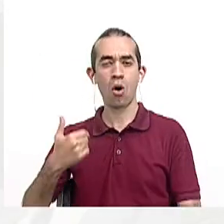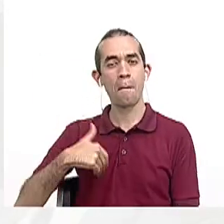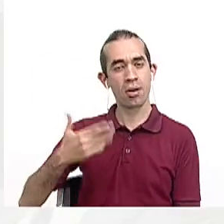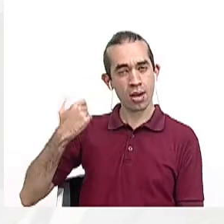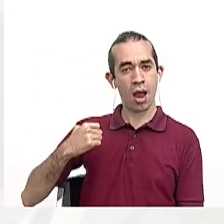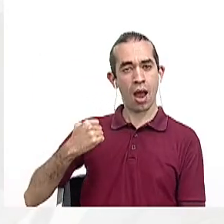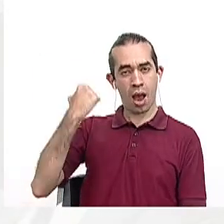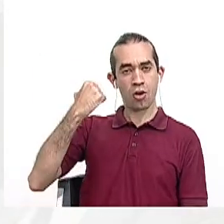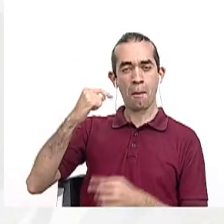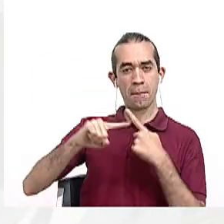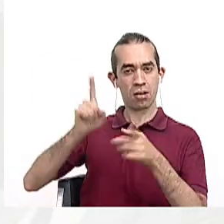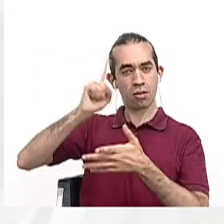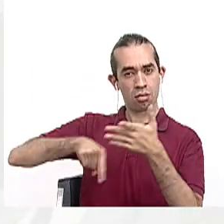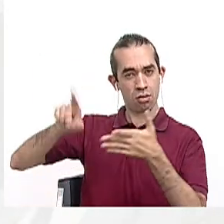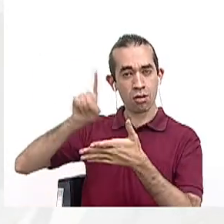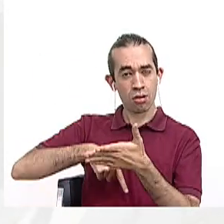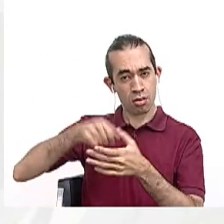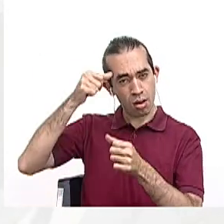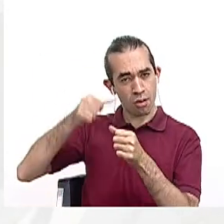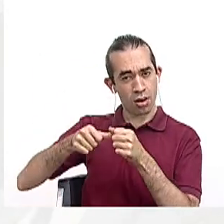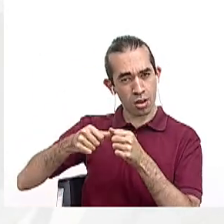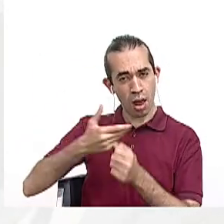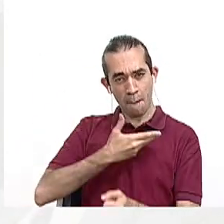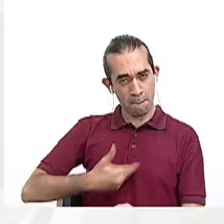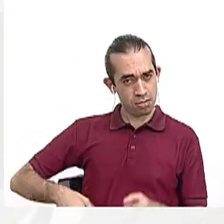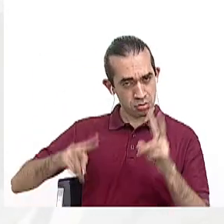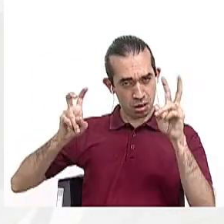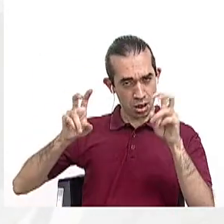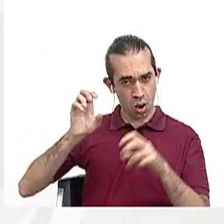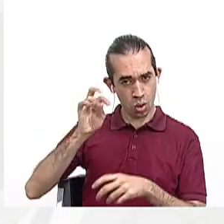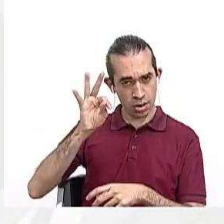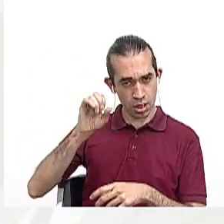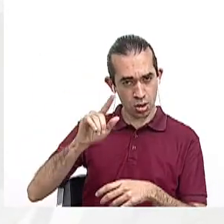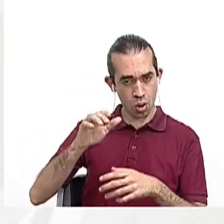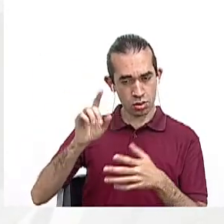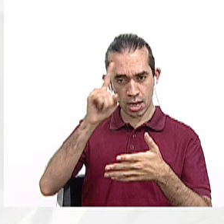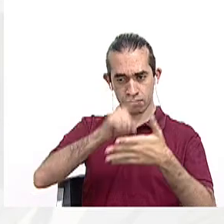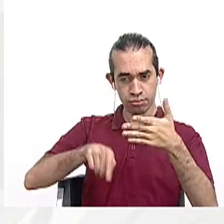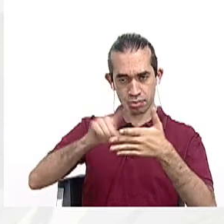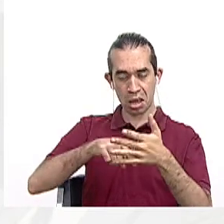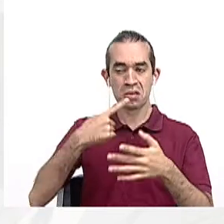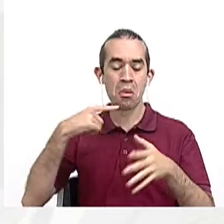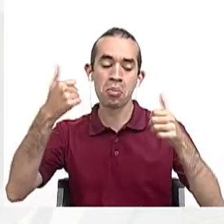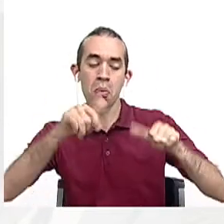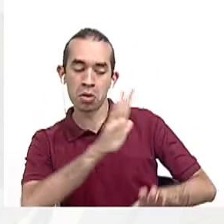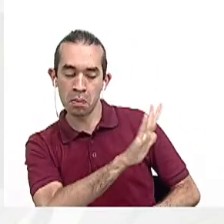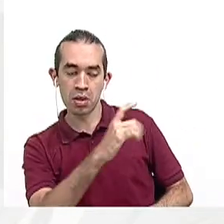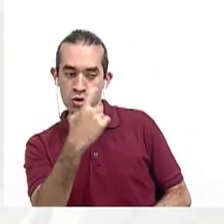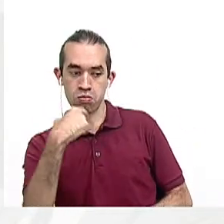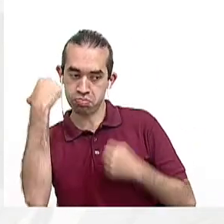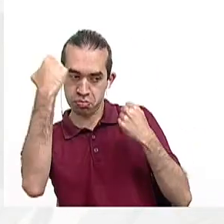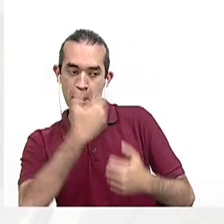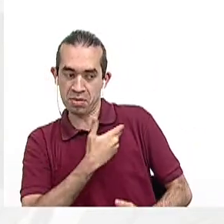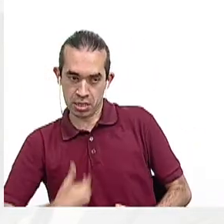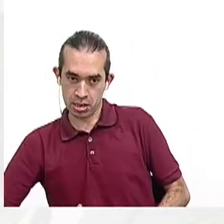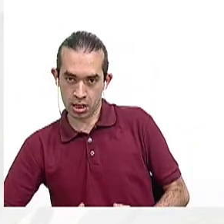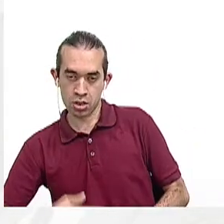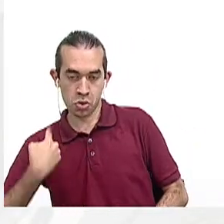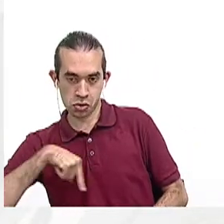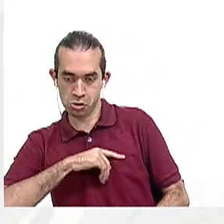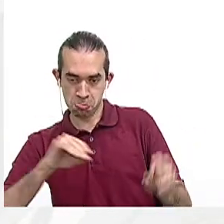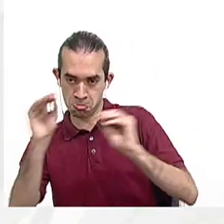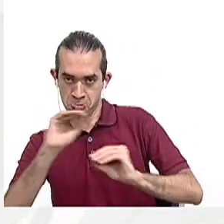que Otilio Ulate había ganado las elecciones? Bueno, Figueres le dice, vamos a entregarle el poder, pero después de que